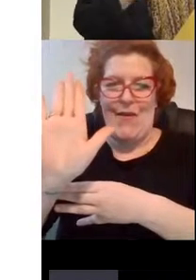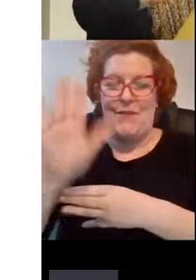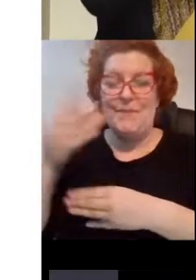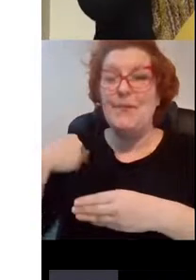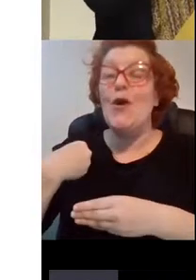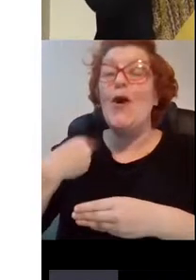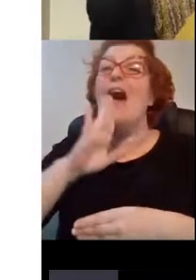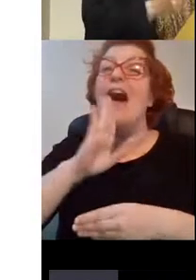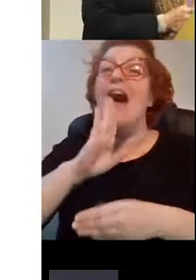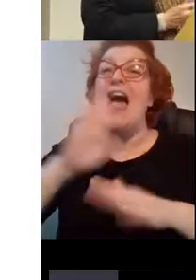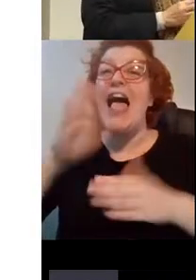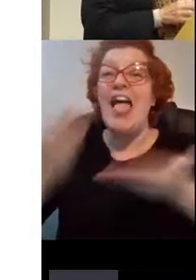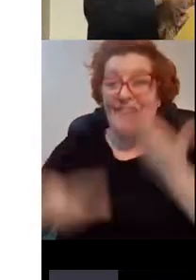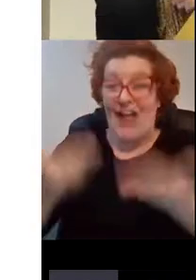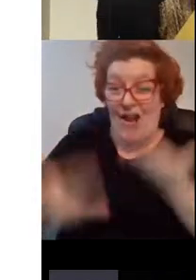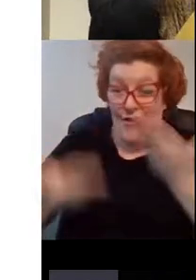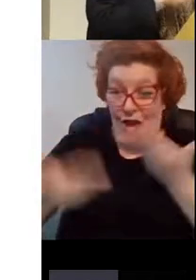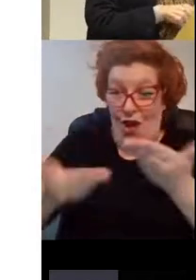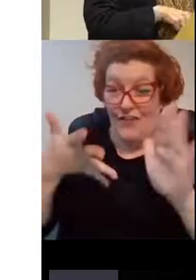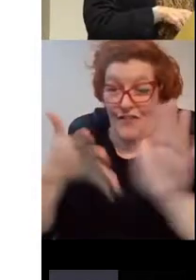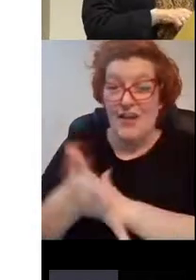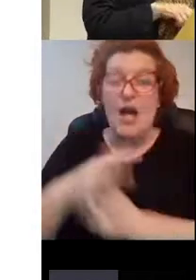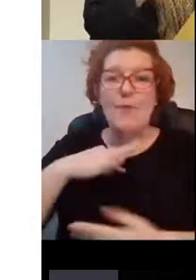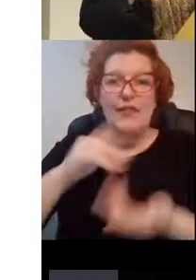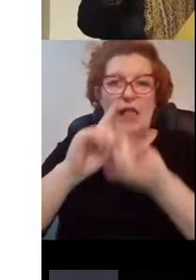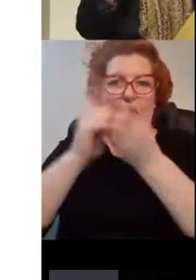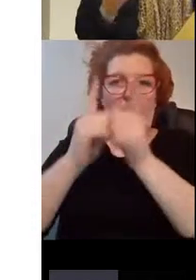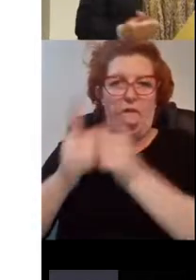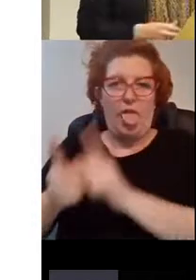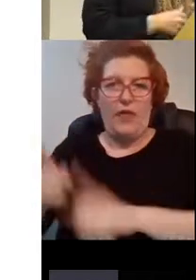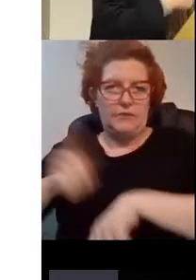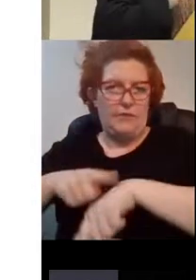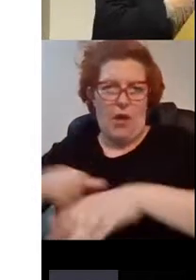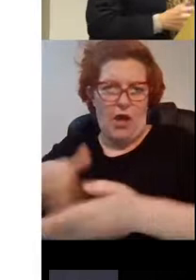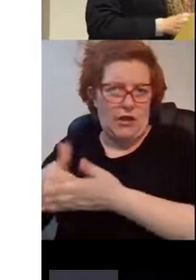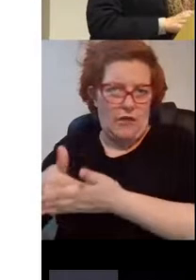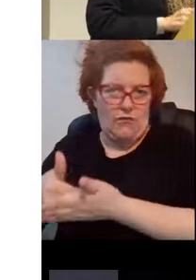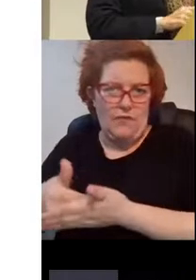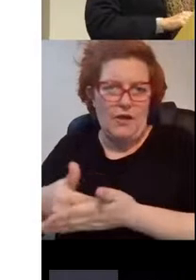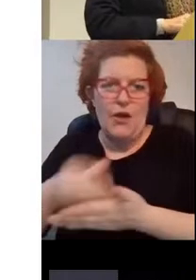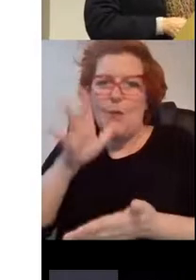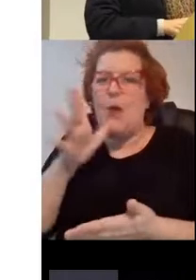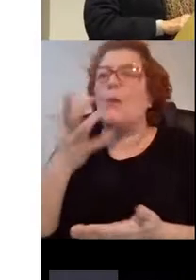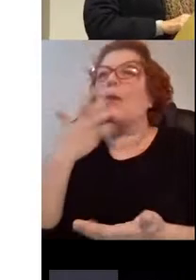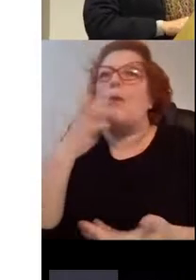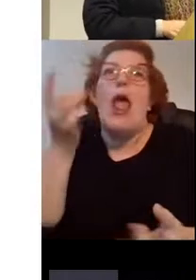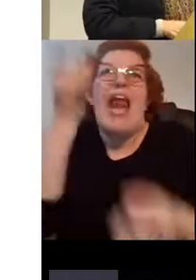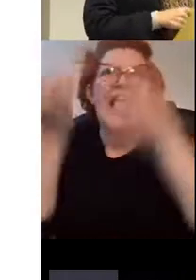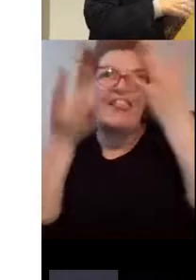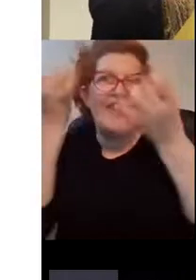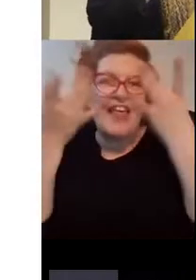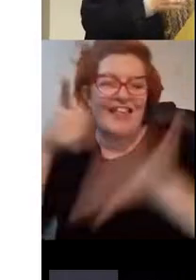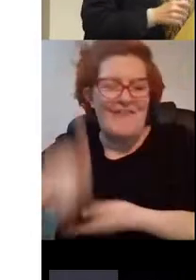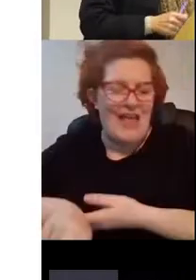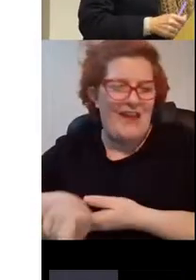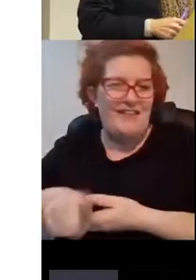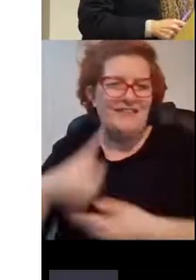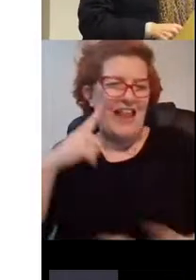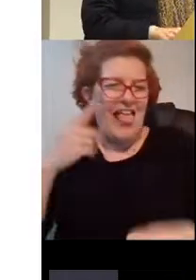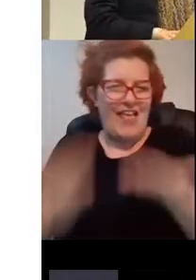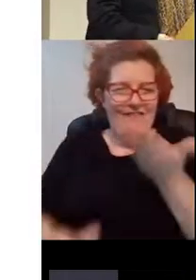dicho, que hasta el último momento es movible, como es la creatividad, que nunca es